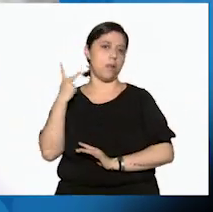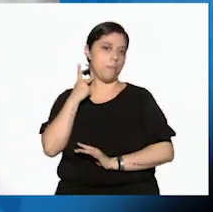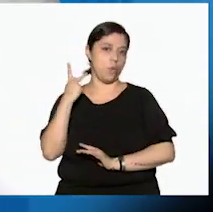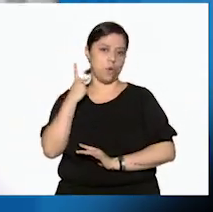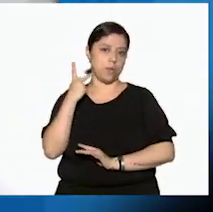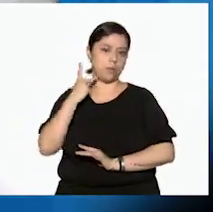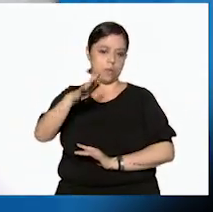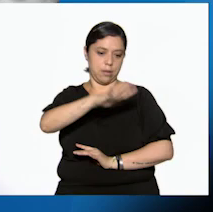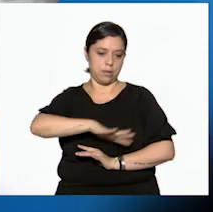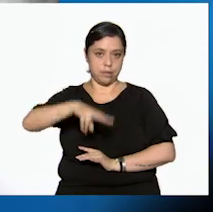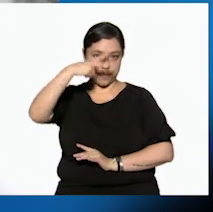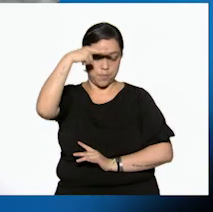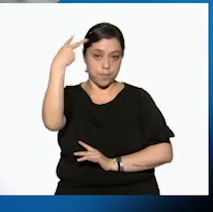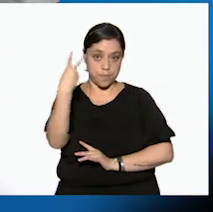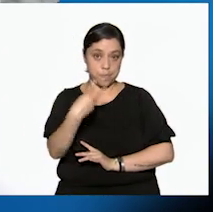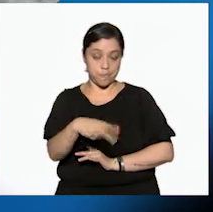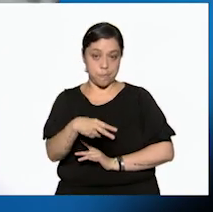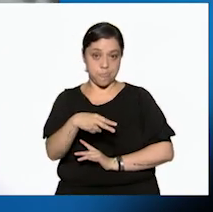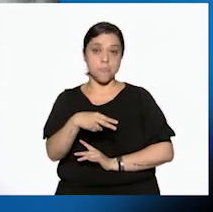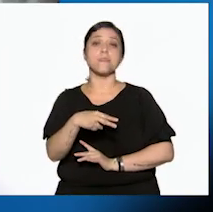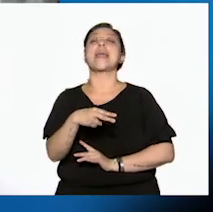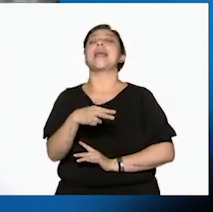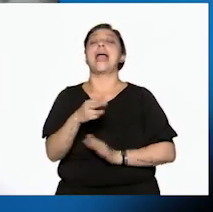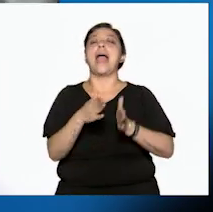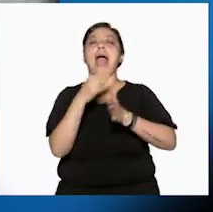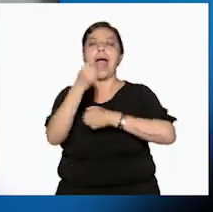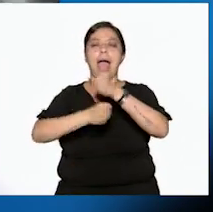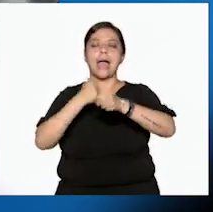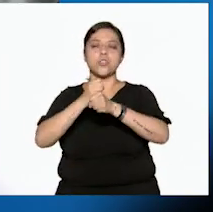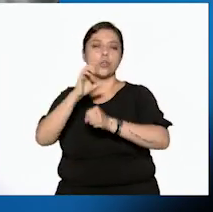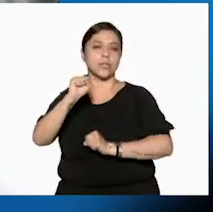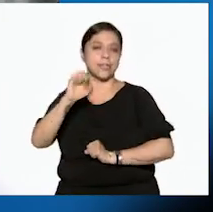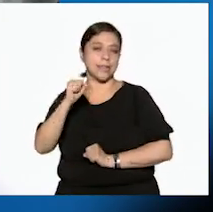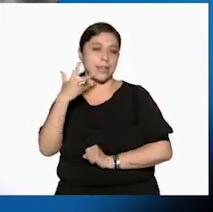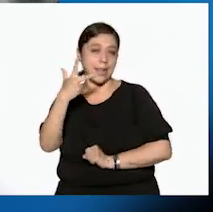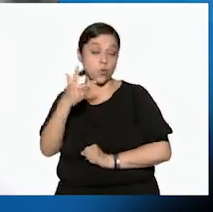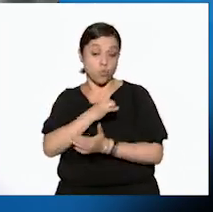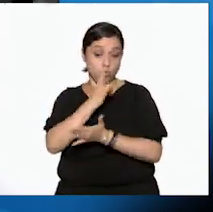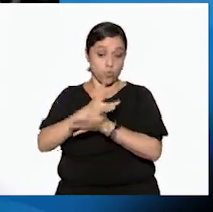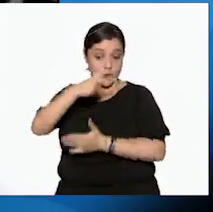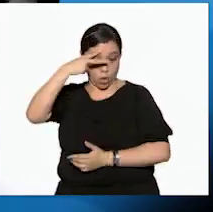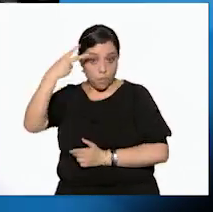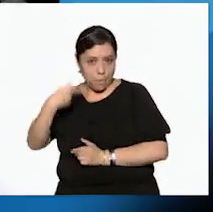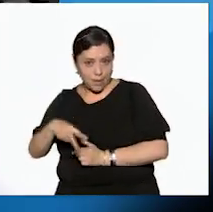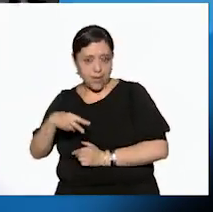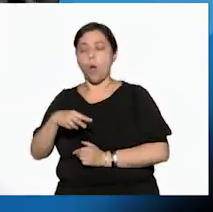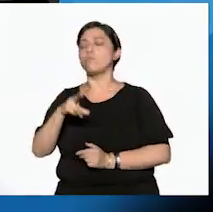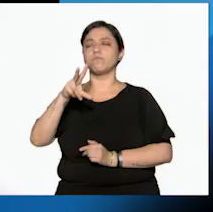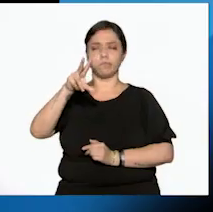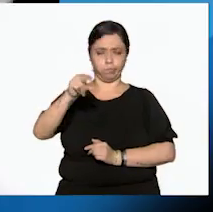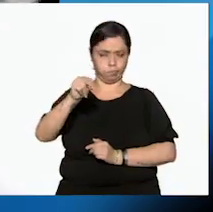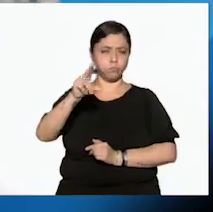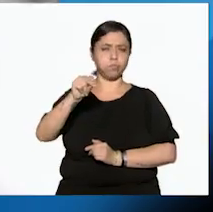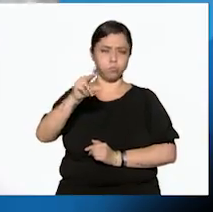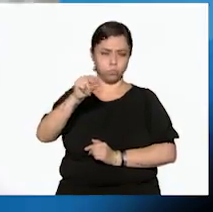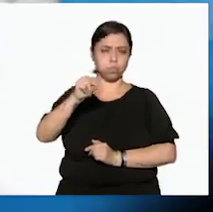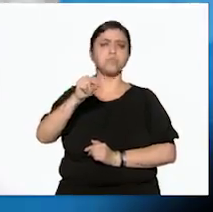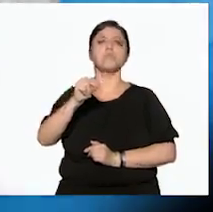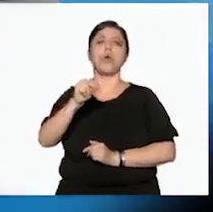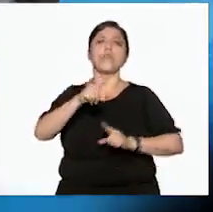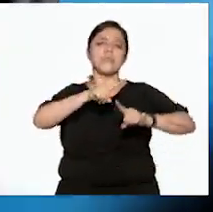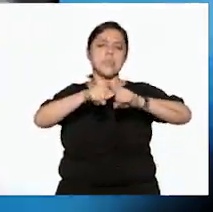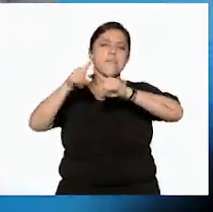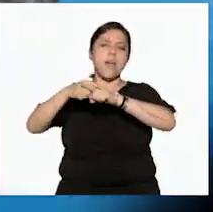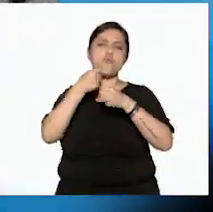país. El movimiento del 68 no fue exclusivo de México. Formó parte de una gran ola